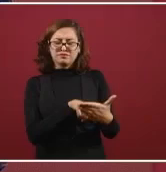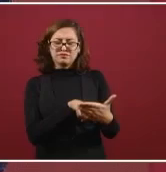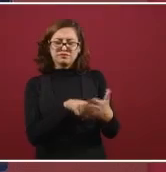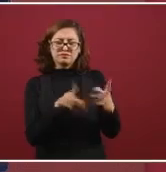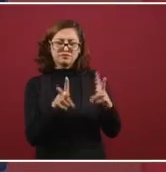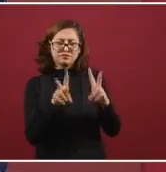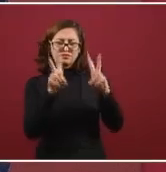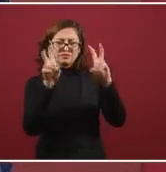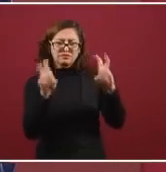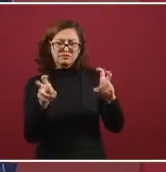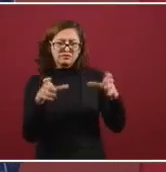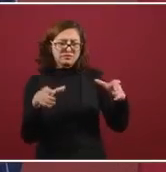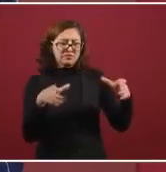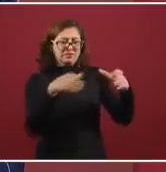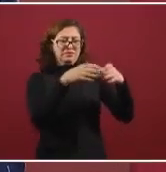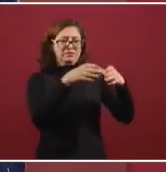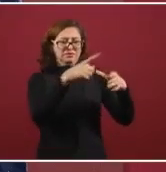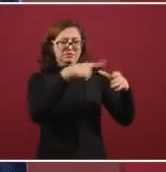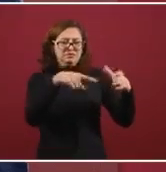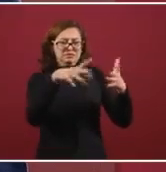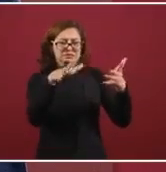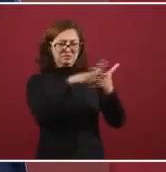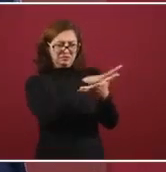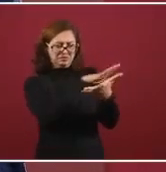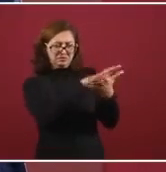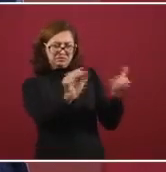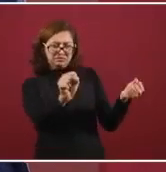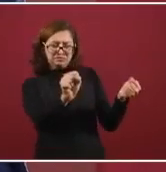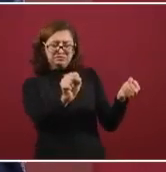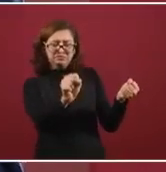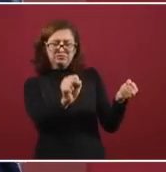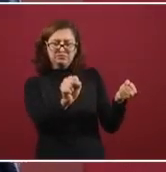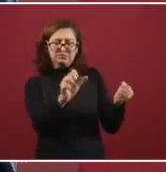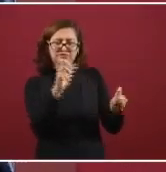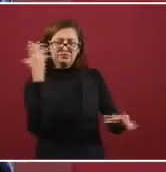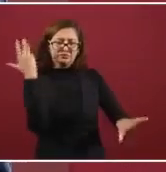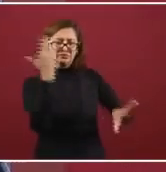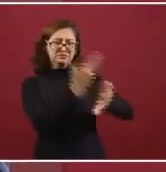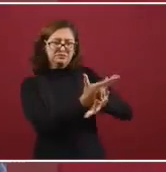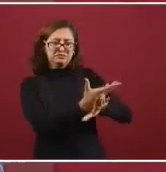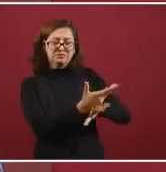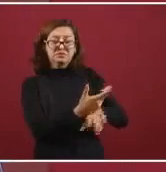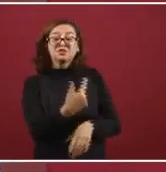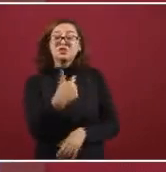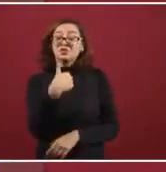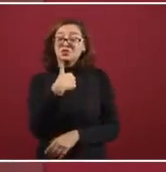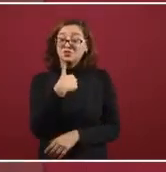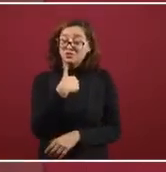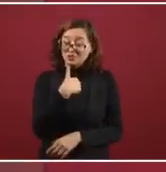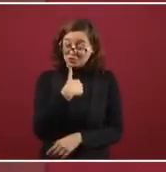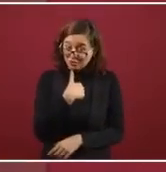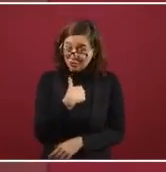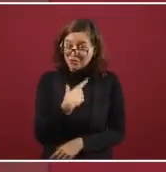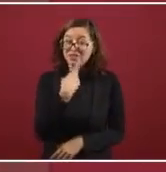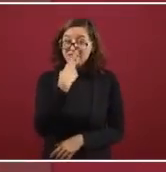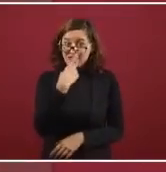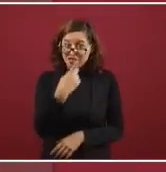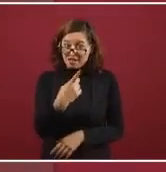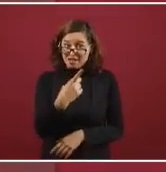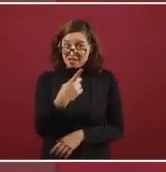el régimen. Yo dije, cambio, no de gobierno, de